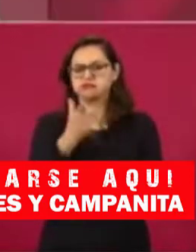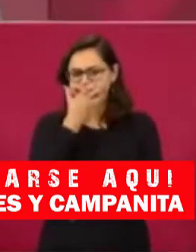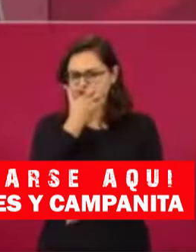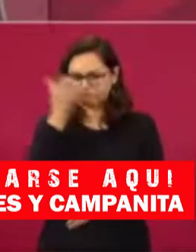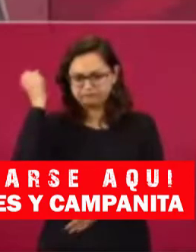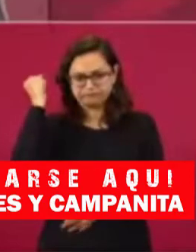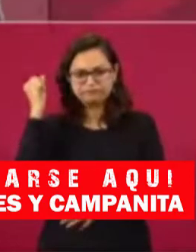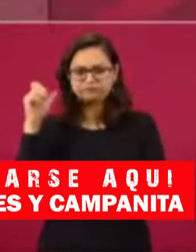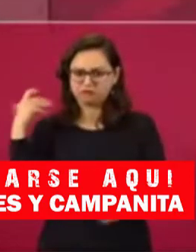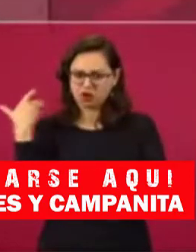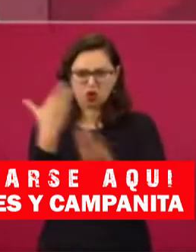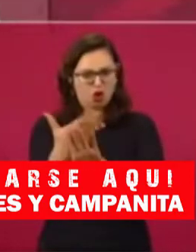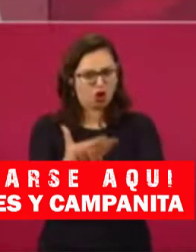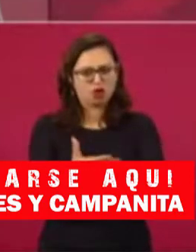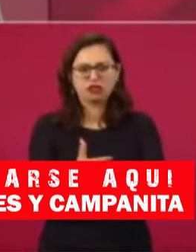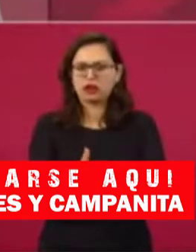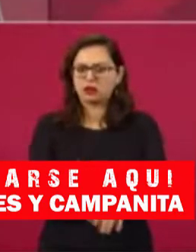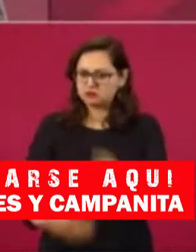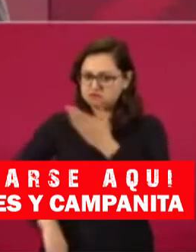Me caen bien, pues,